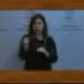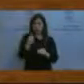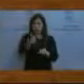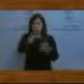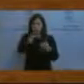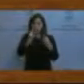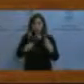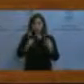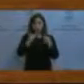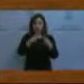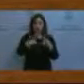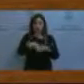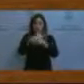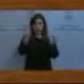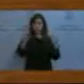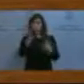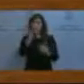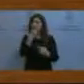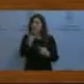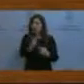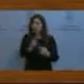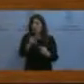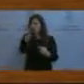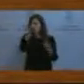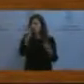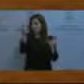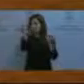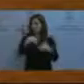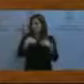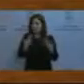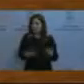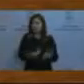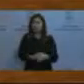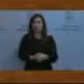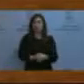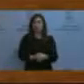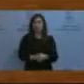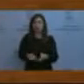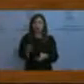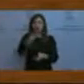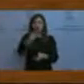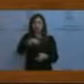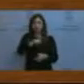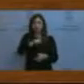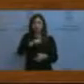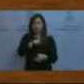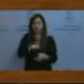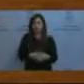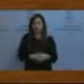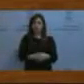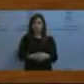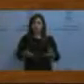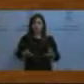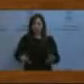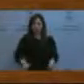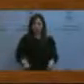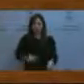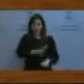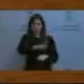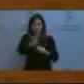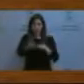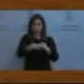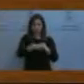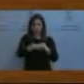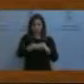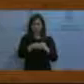del sector público, porque si no, no tiene sentido, ¿no? Por lo tanto, vamos a aceptar las enmiendas del único